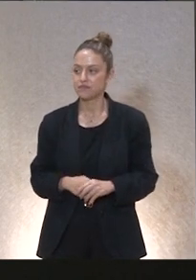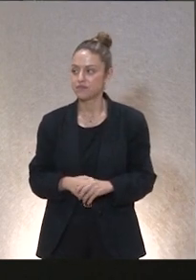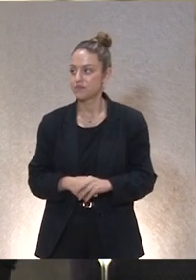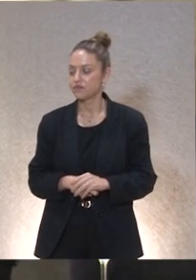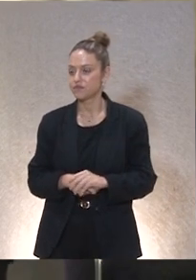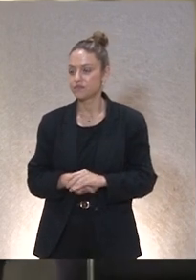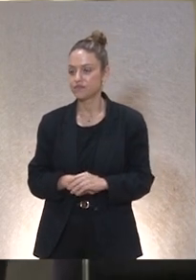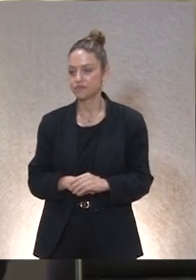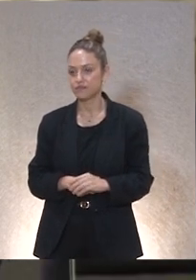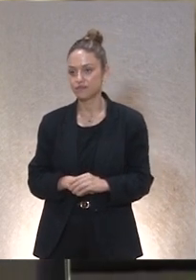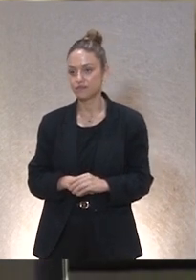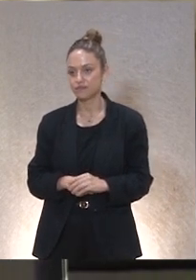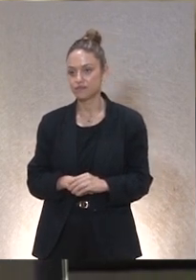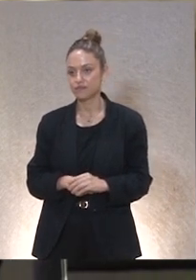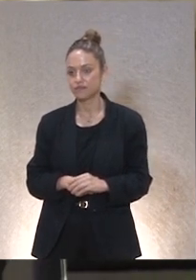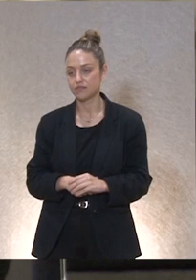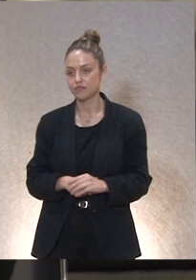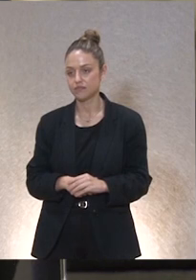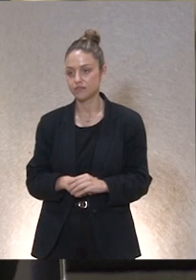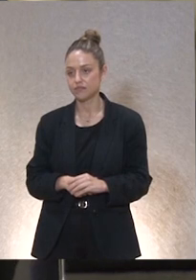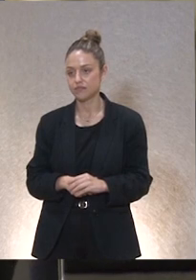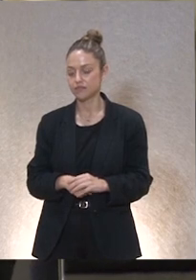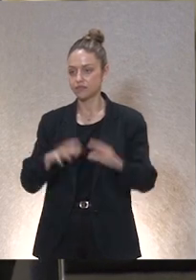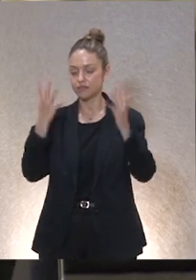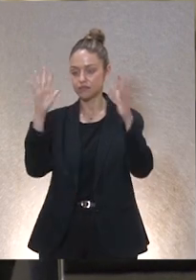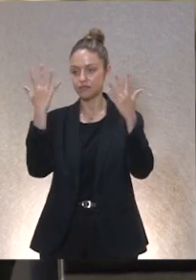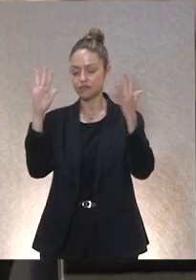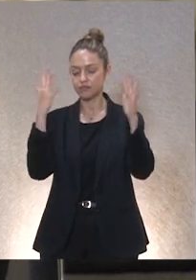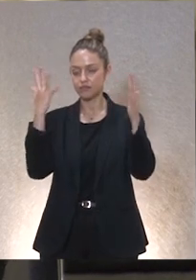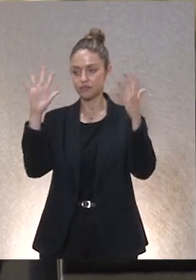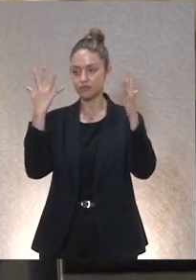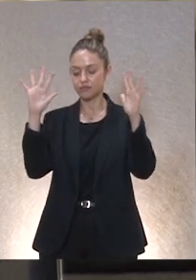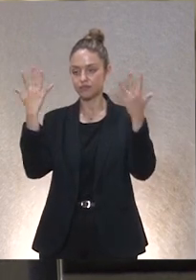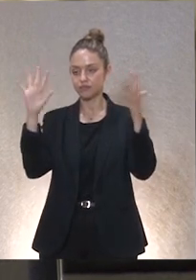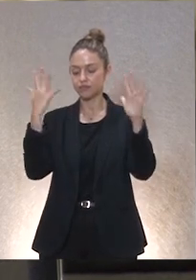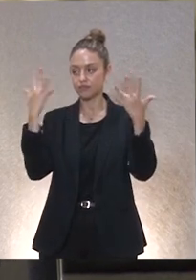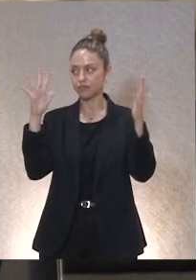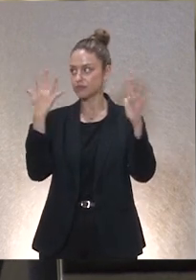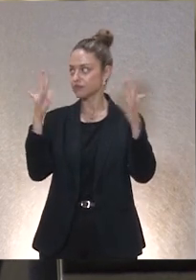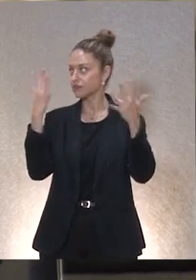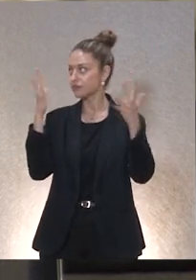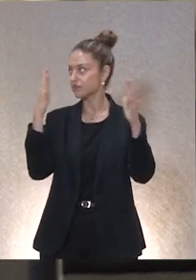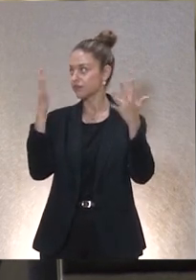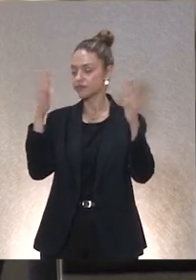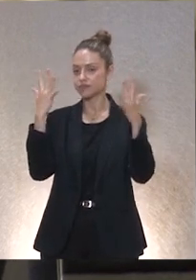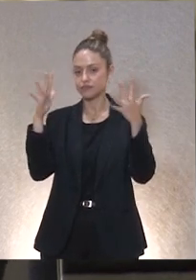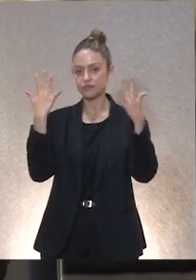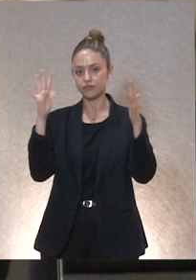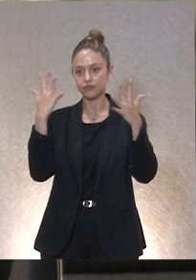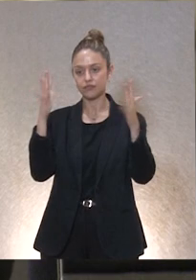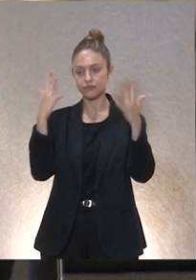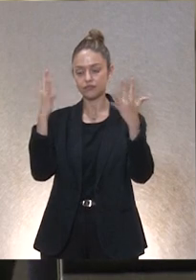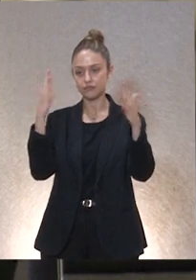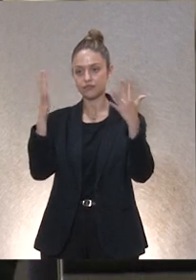plena Gracias por todo bu esto pesa un quintal me han dicho eh